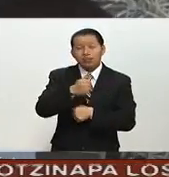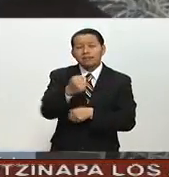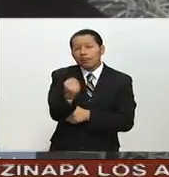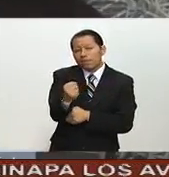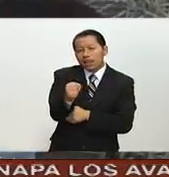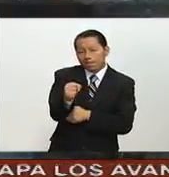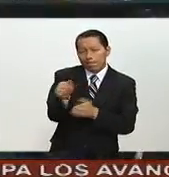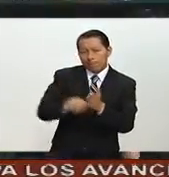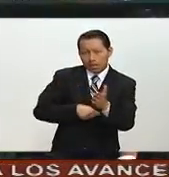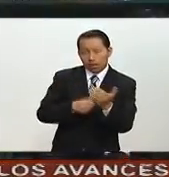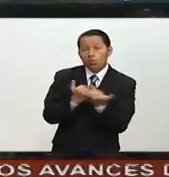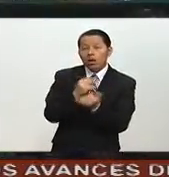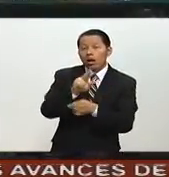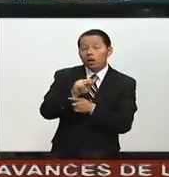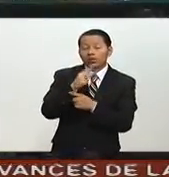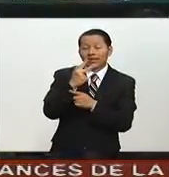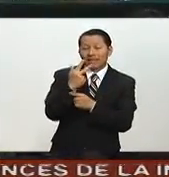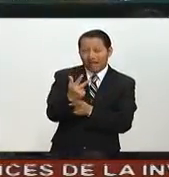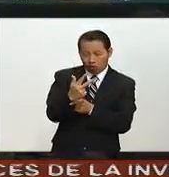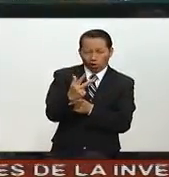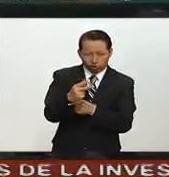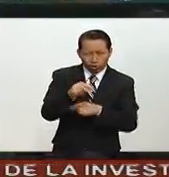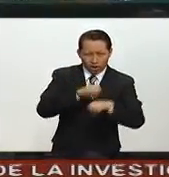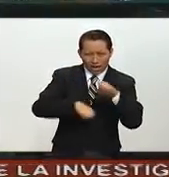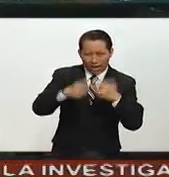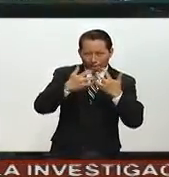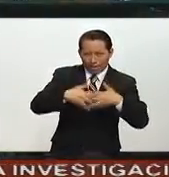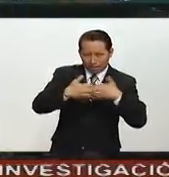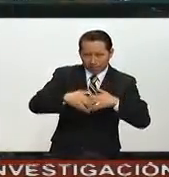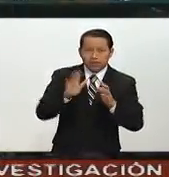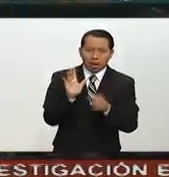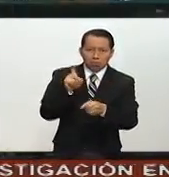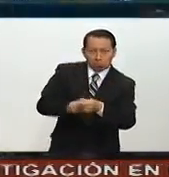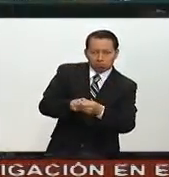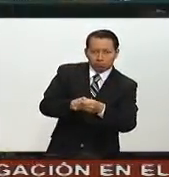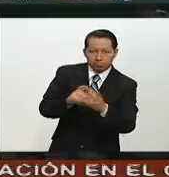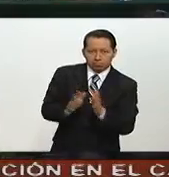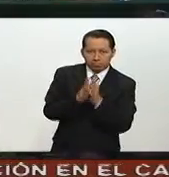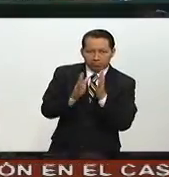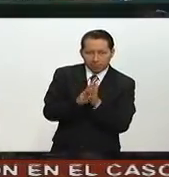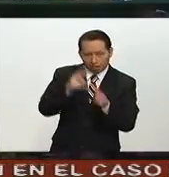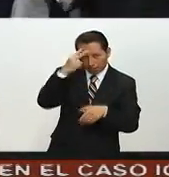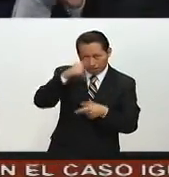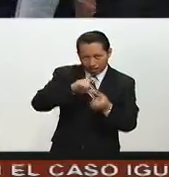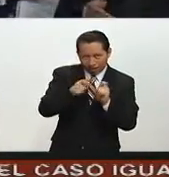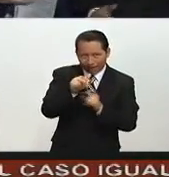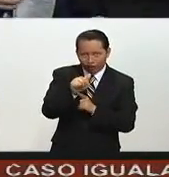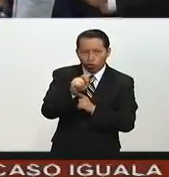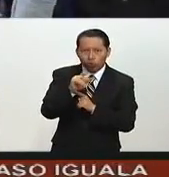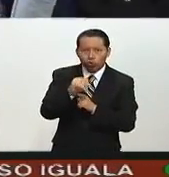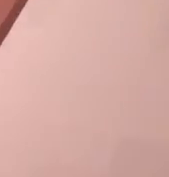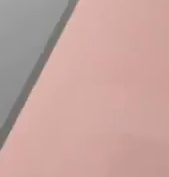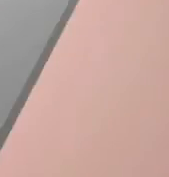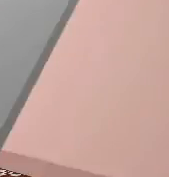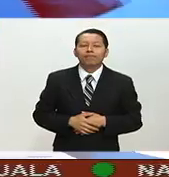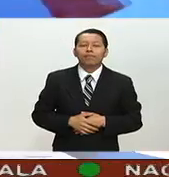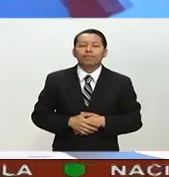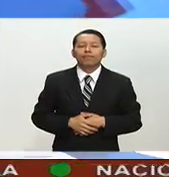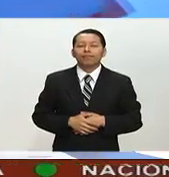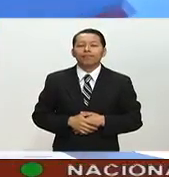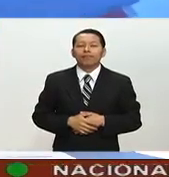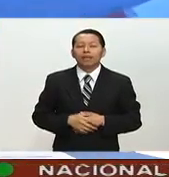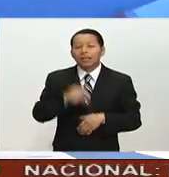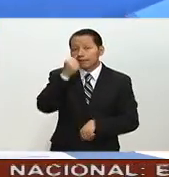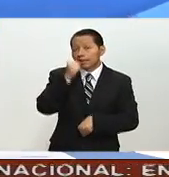momento 88 empresas han adquirido bases para participar en la misma. Para México al Día, Antonio López.